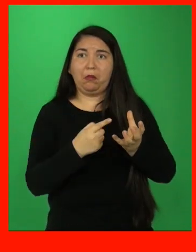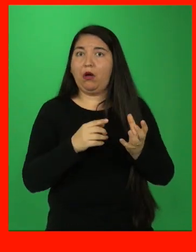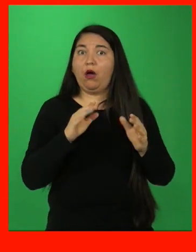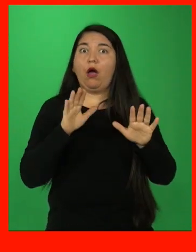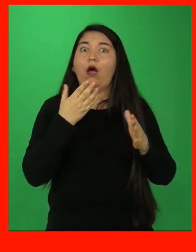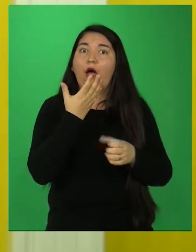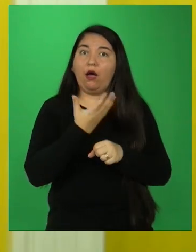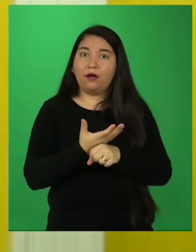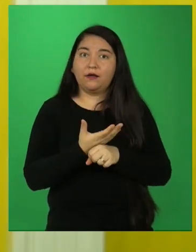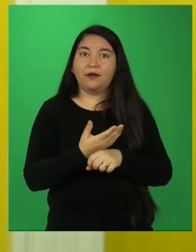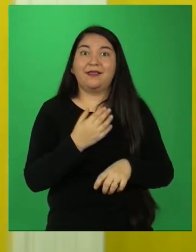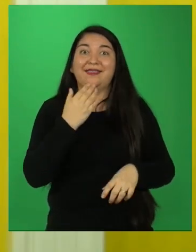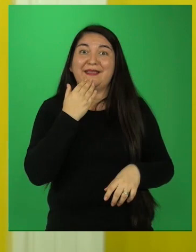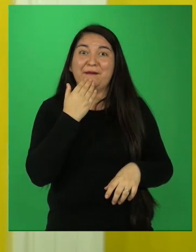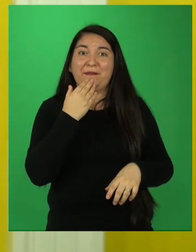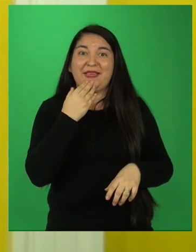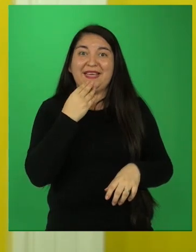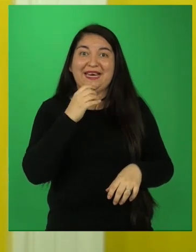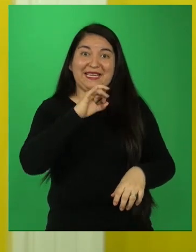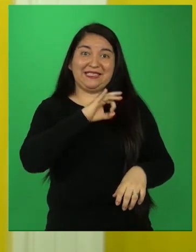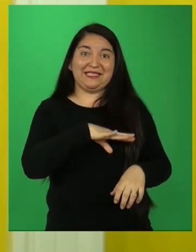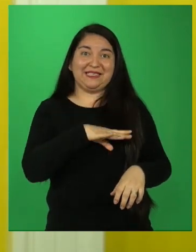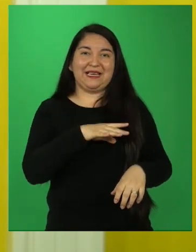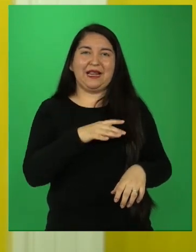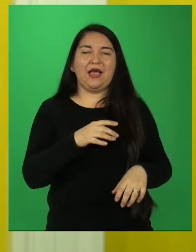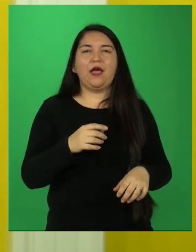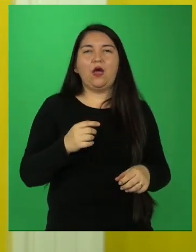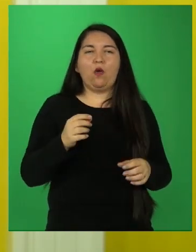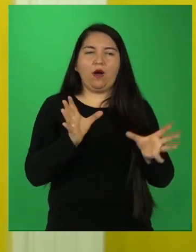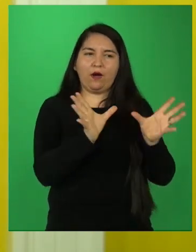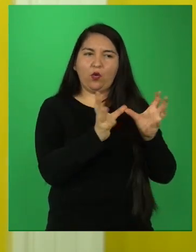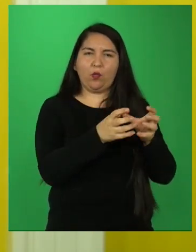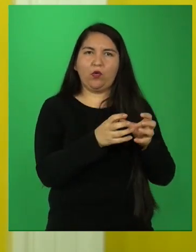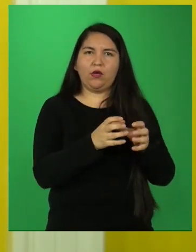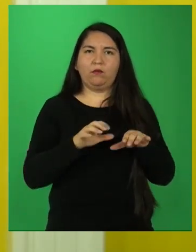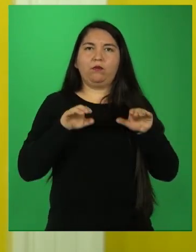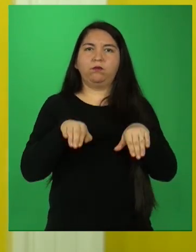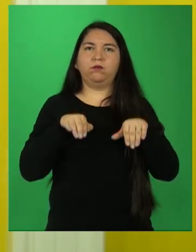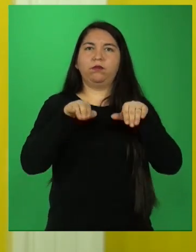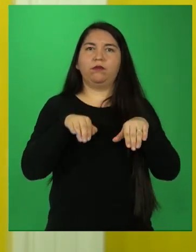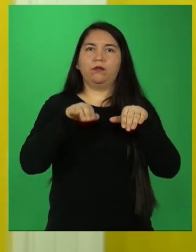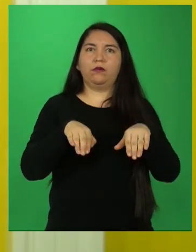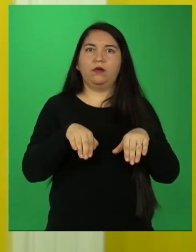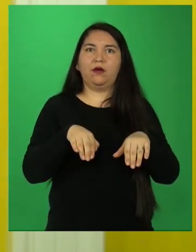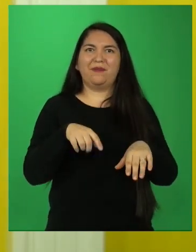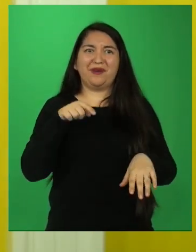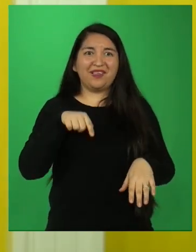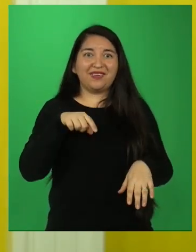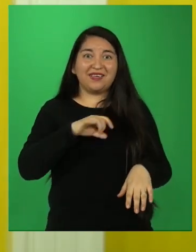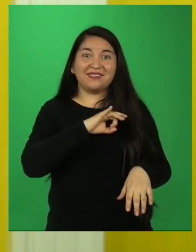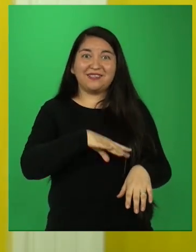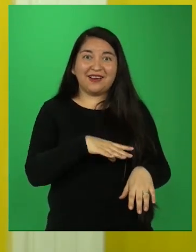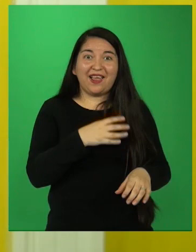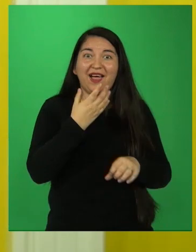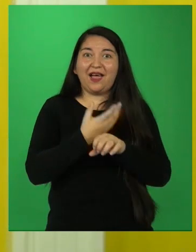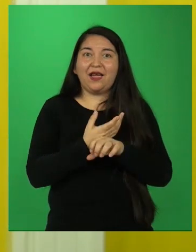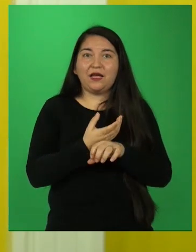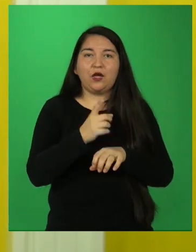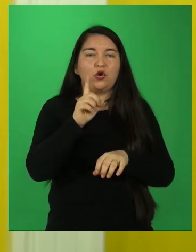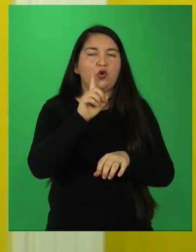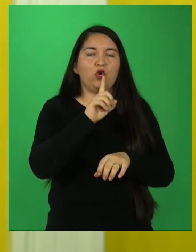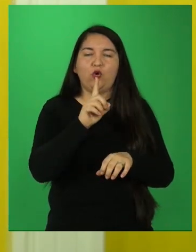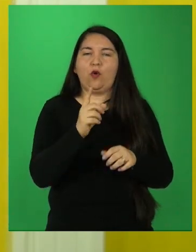un marsupial que son parientes de los canguros. Y usted va a decir, ¿cómo van a haber canguros en Chile? No, no hay canguros, sino más bien